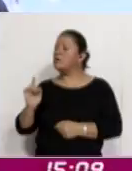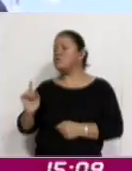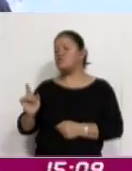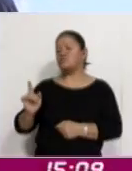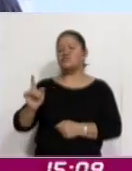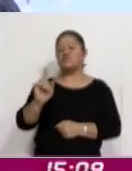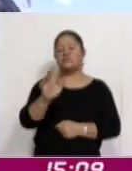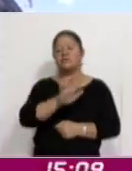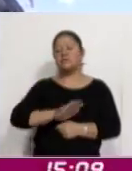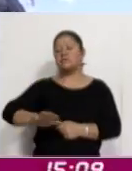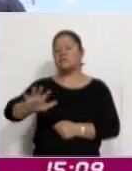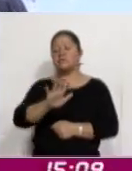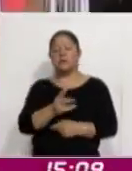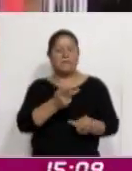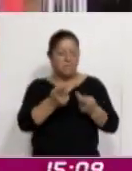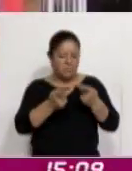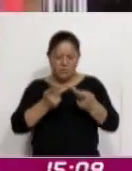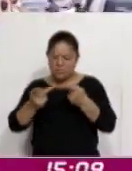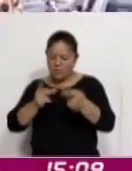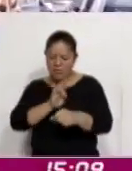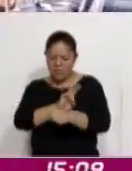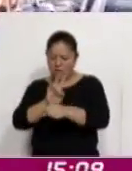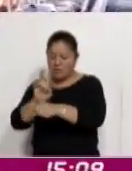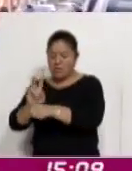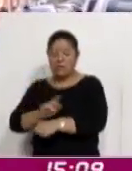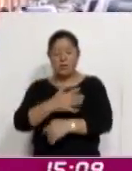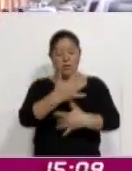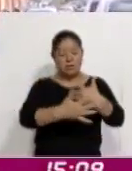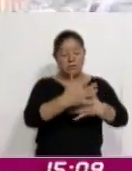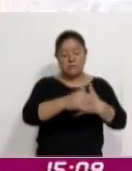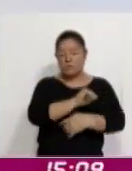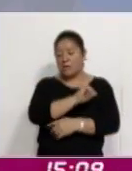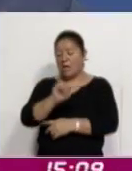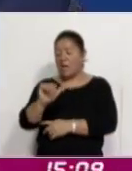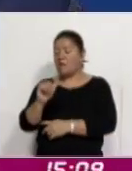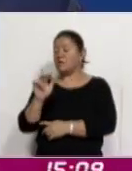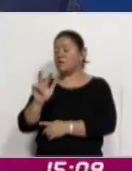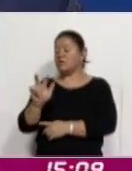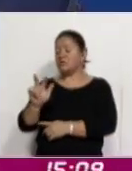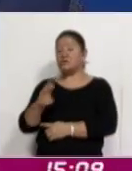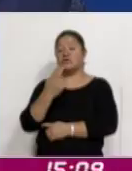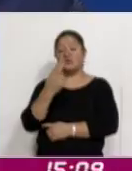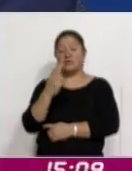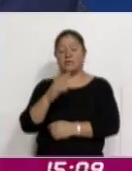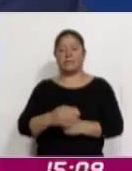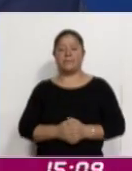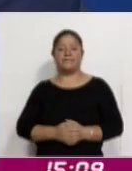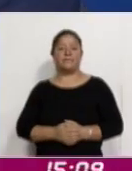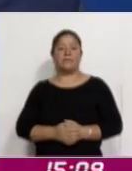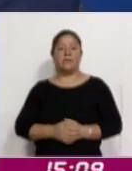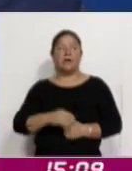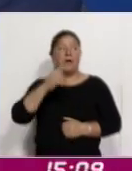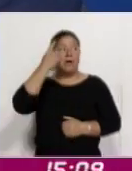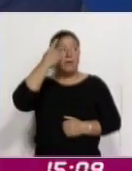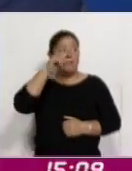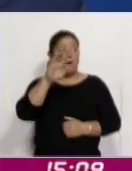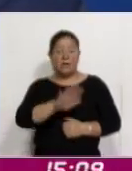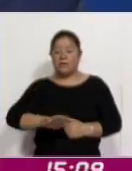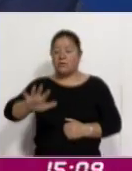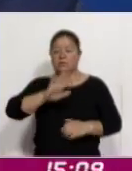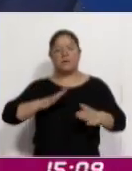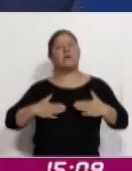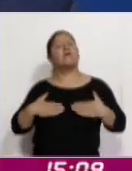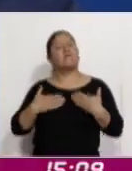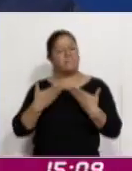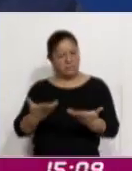un operativo especial que se implementará del 15 al 18 de noviembre. Para brindarle confianza a la ciudadanía que puede ingresar a las tiendas